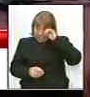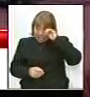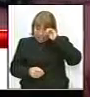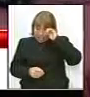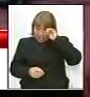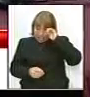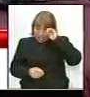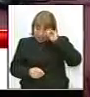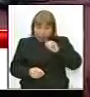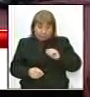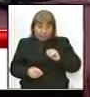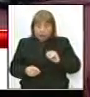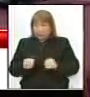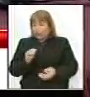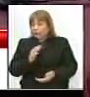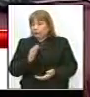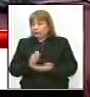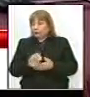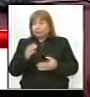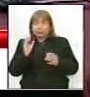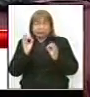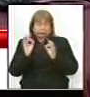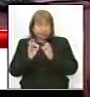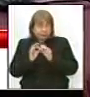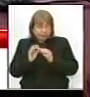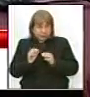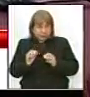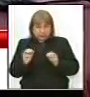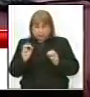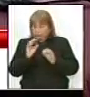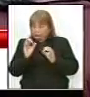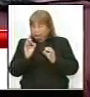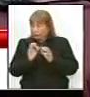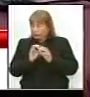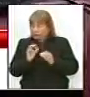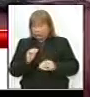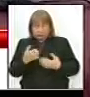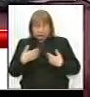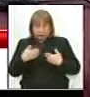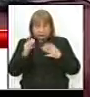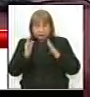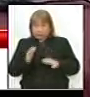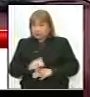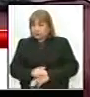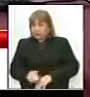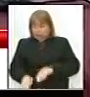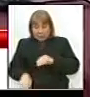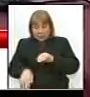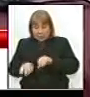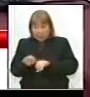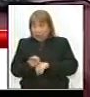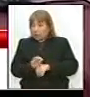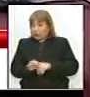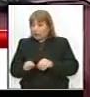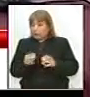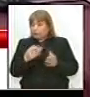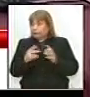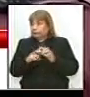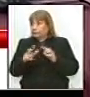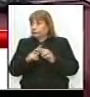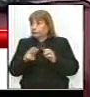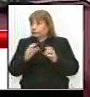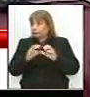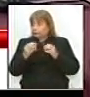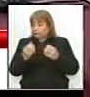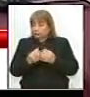inactiva exactitud en exactitud no voy a decir mentira porque no quiero ofender cuando antes la televisión un